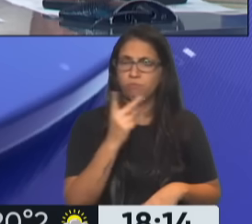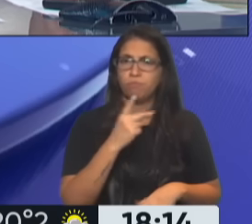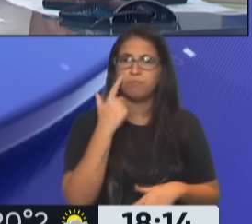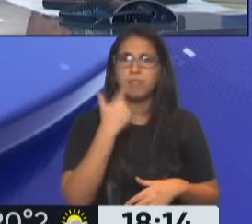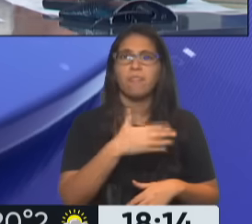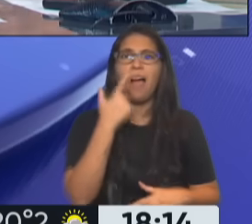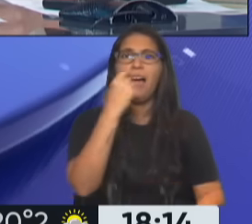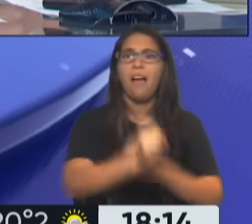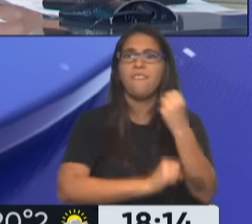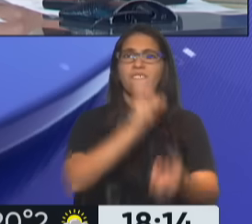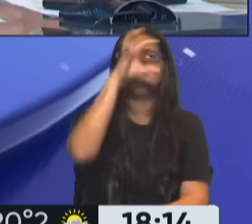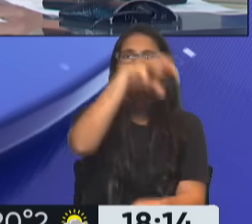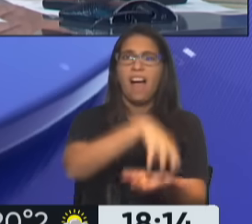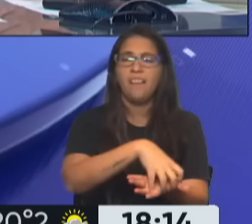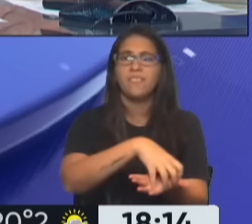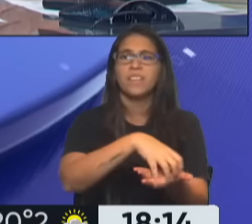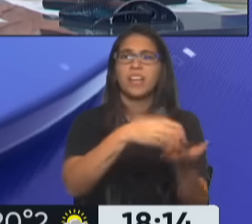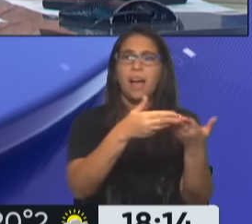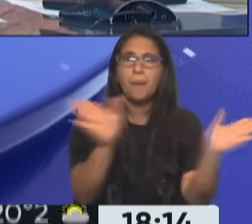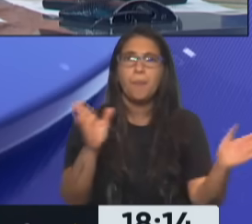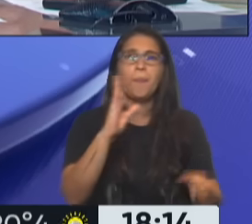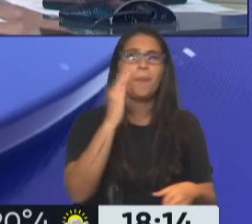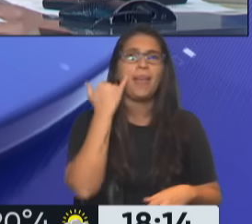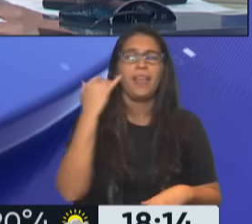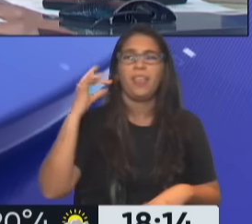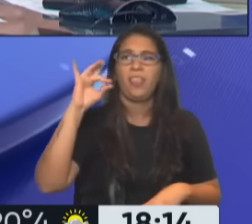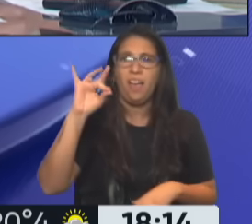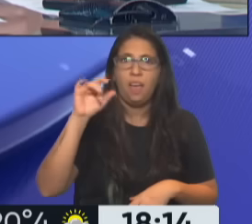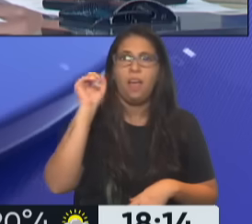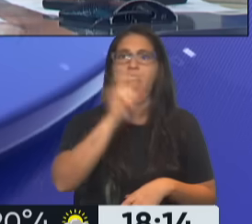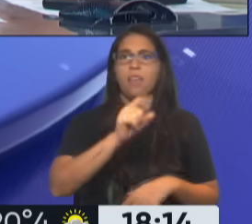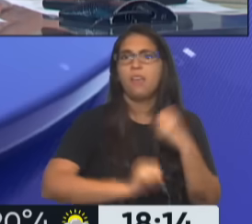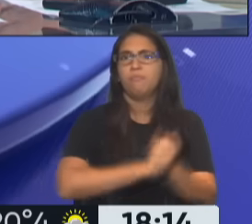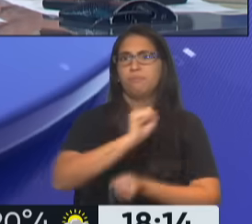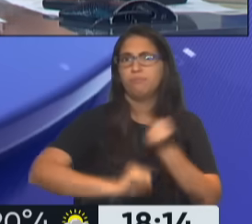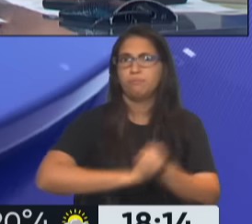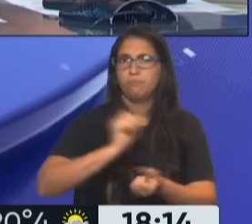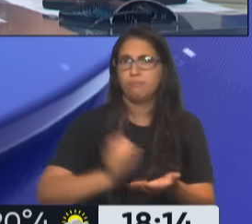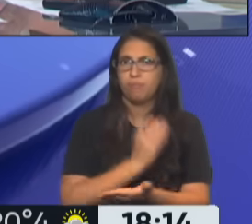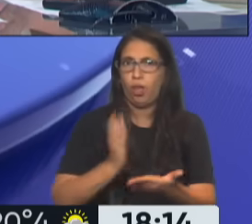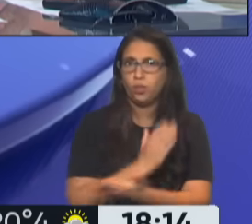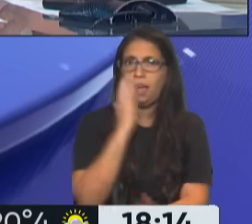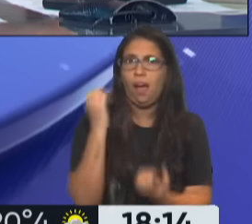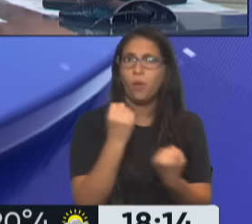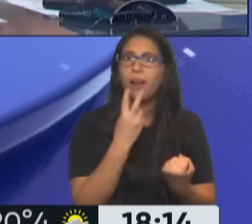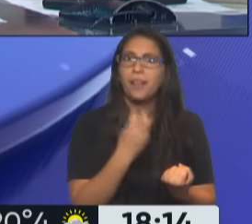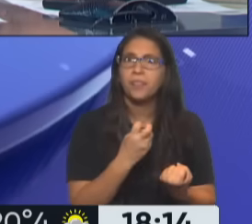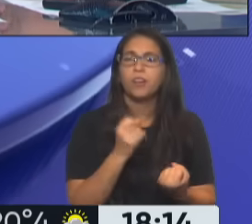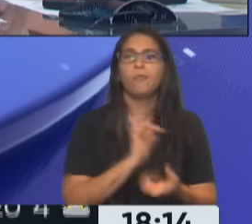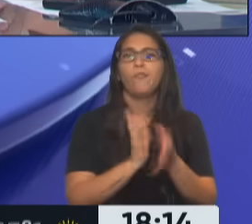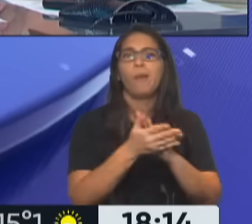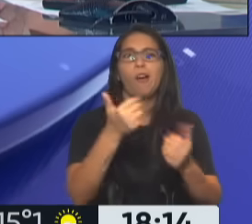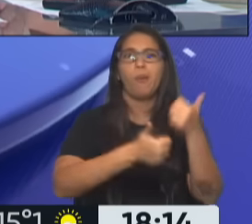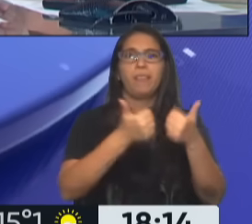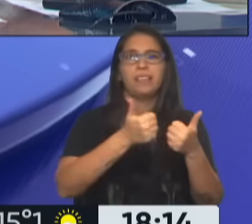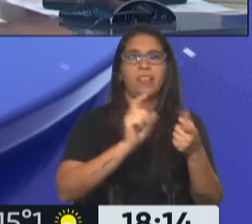una fábrica, se espera, que la fábrica de BYD, que es la empresa china que construye los vehículos eléctricos. Es decir, que va a ser una competencia directa